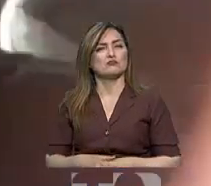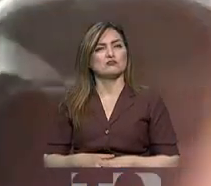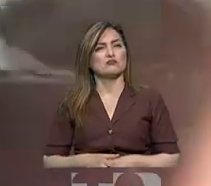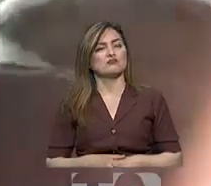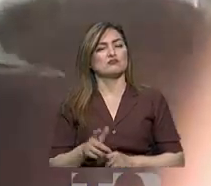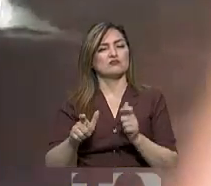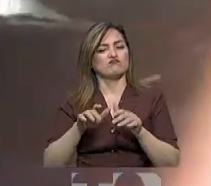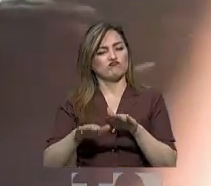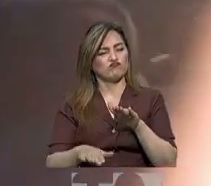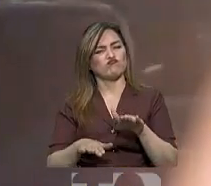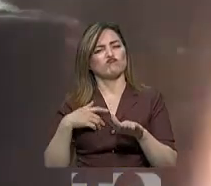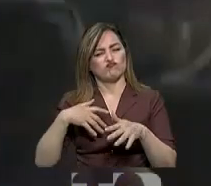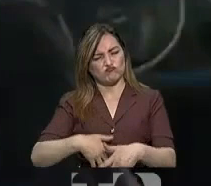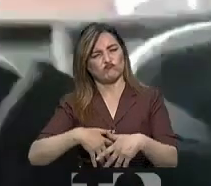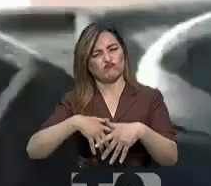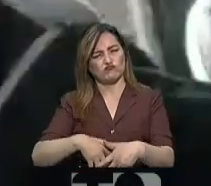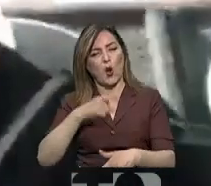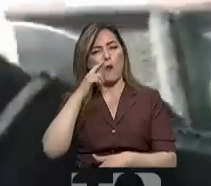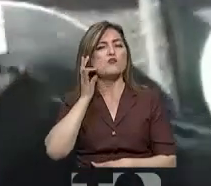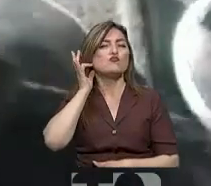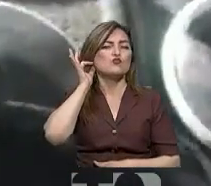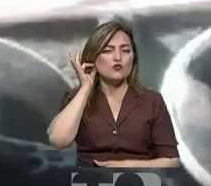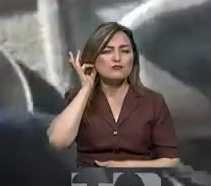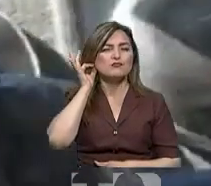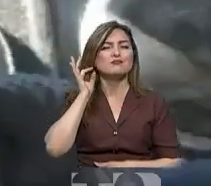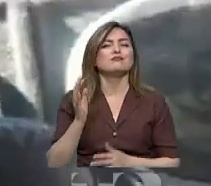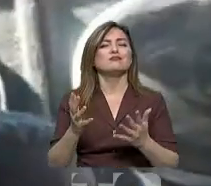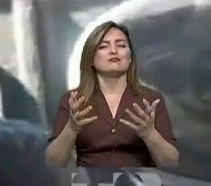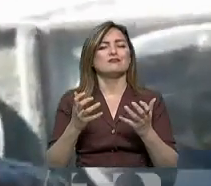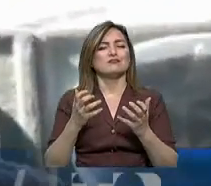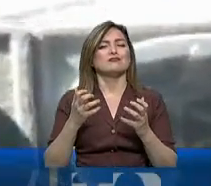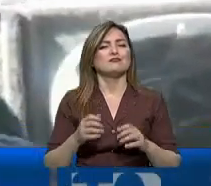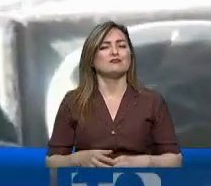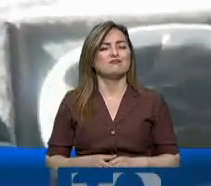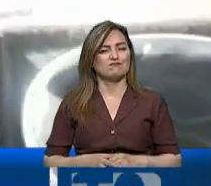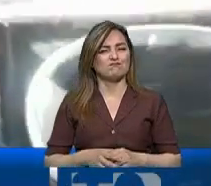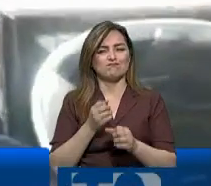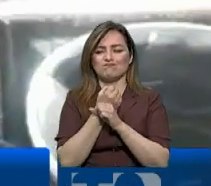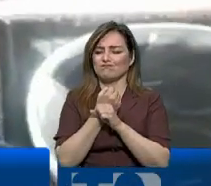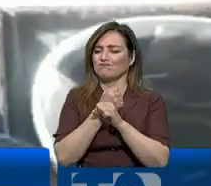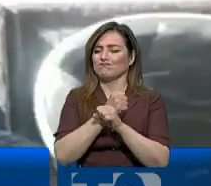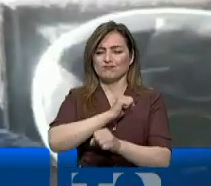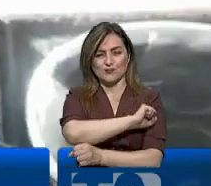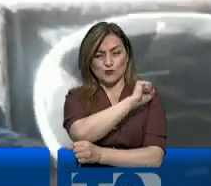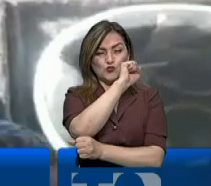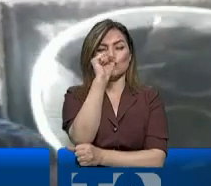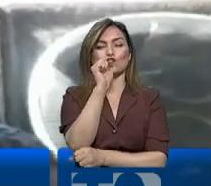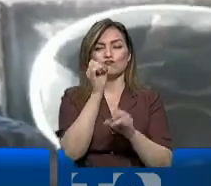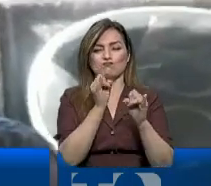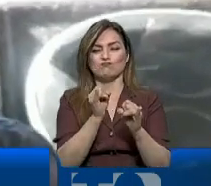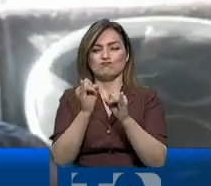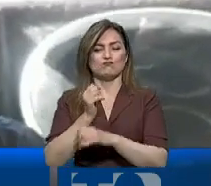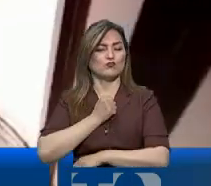ciudadanos de a pie, son compañeras y compañeros que lo único que han hecho es defender el derecho de cada uno